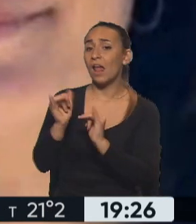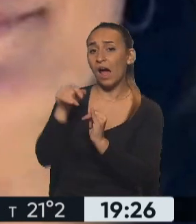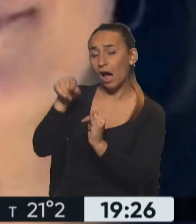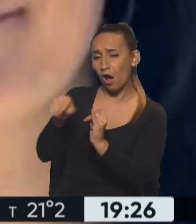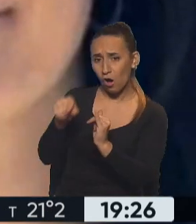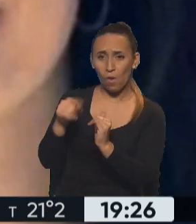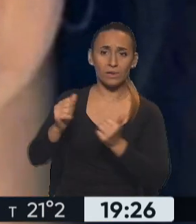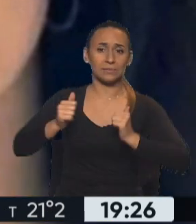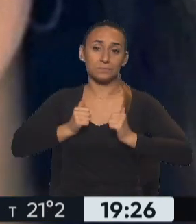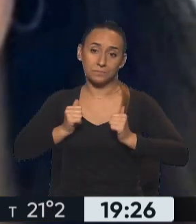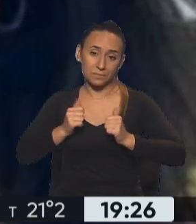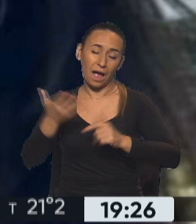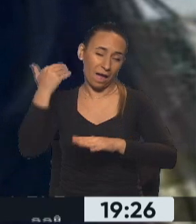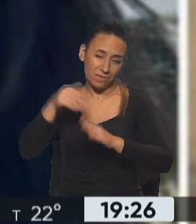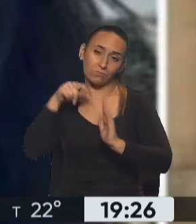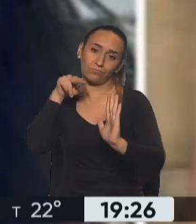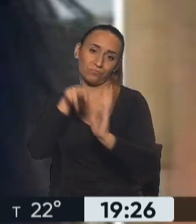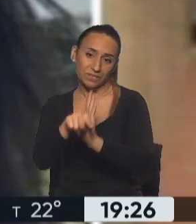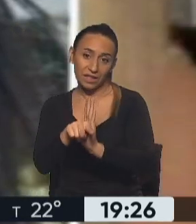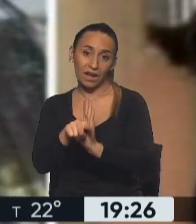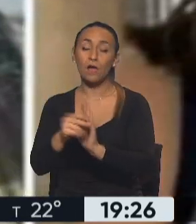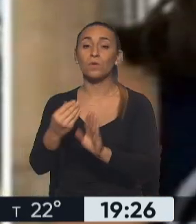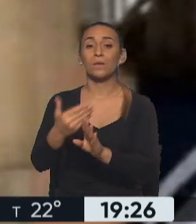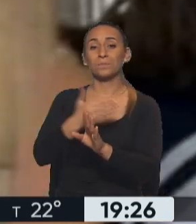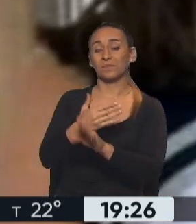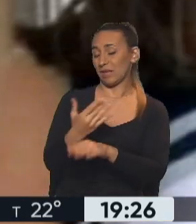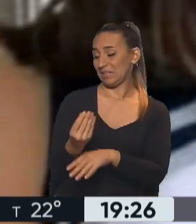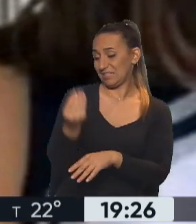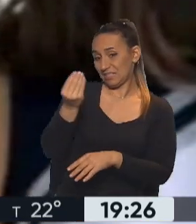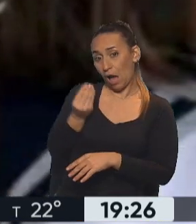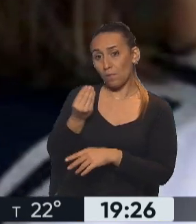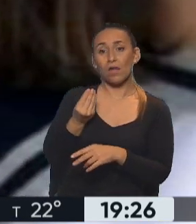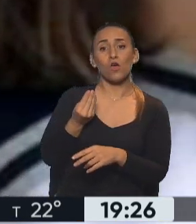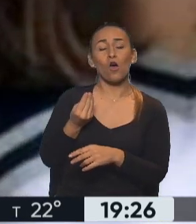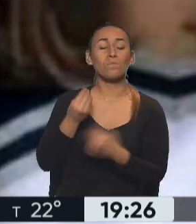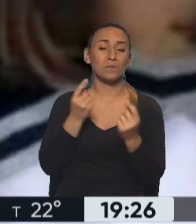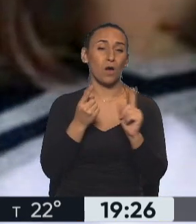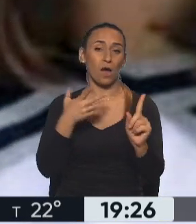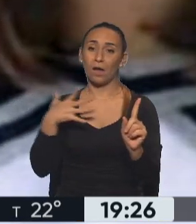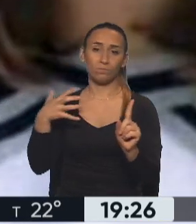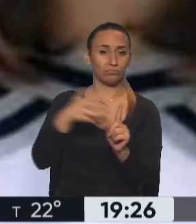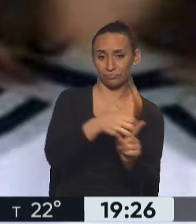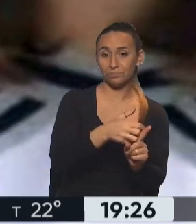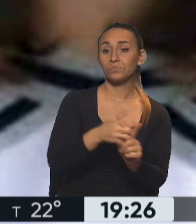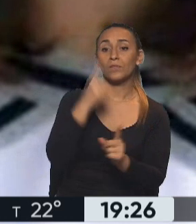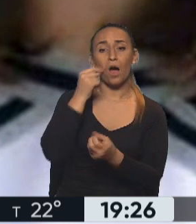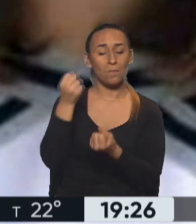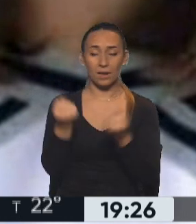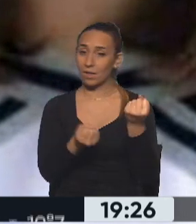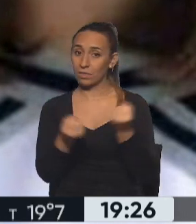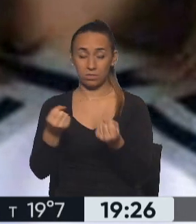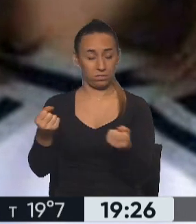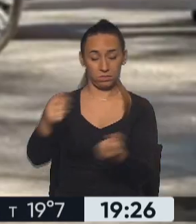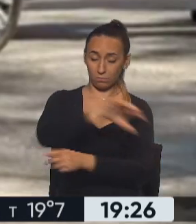que se encontraba internada luego de ser atropellada el pasado sábado por un taxi en el barrio de Palermo, cuyo conductor perdió el